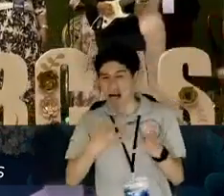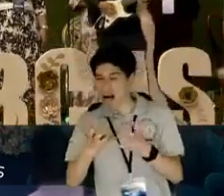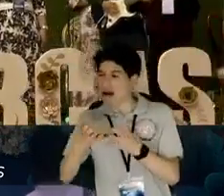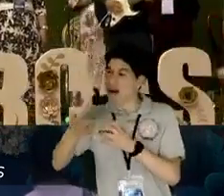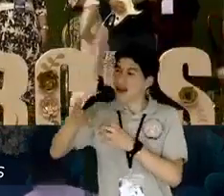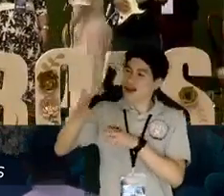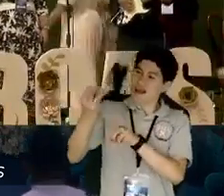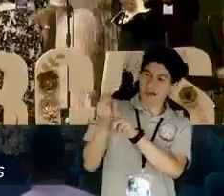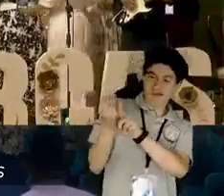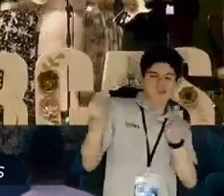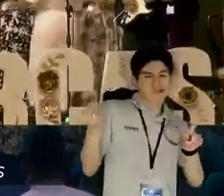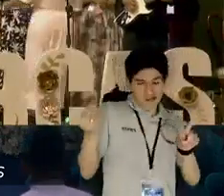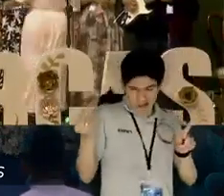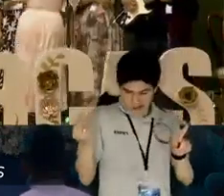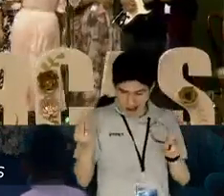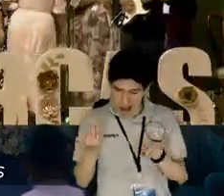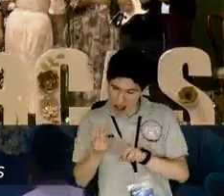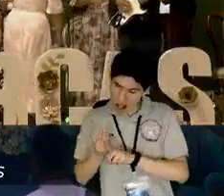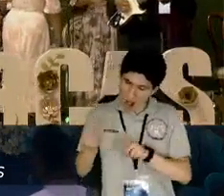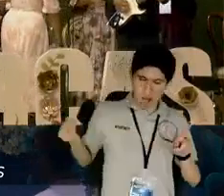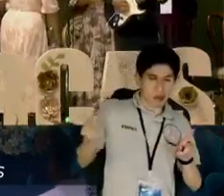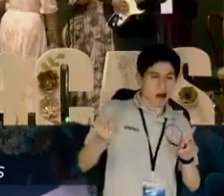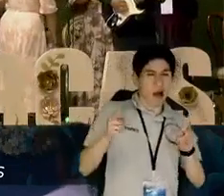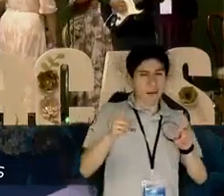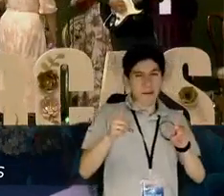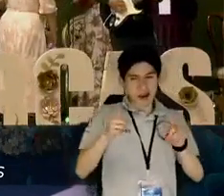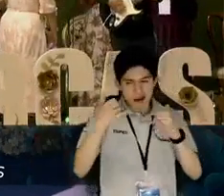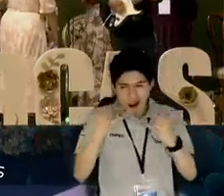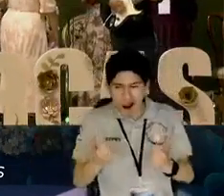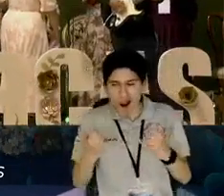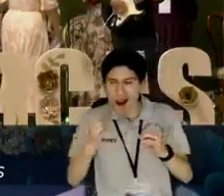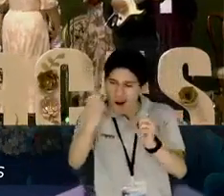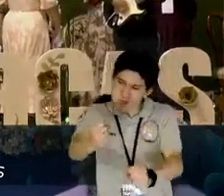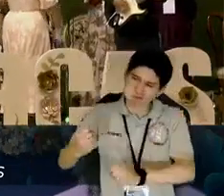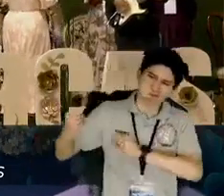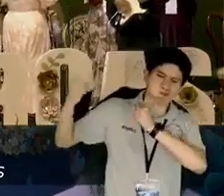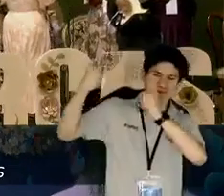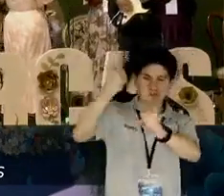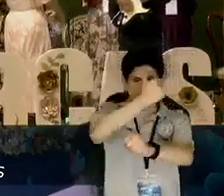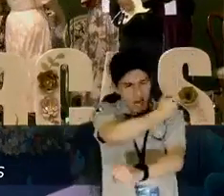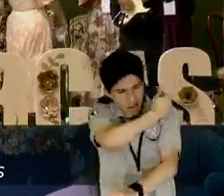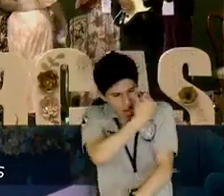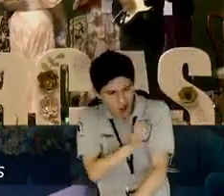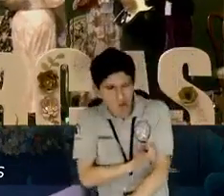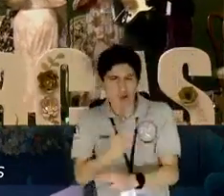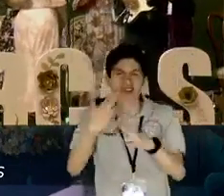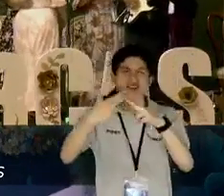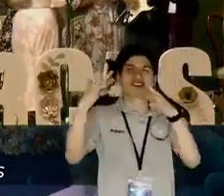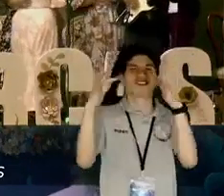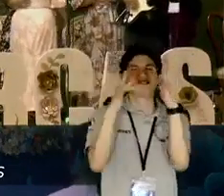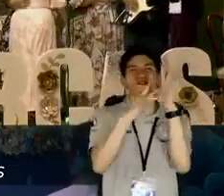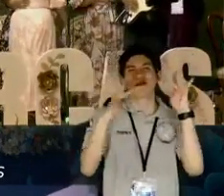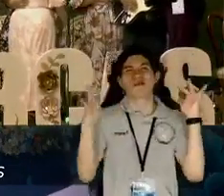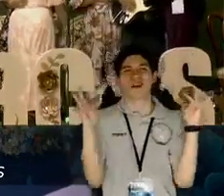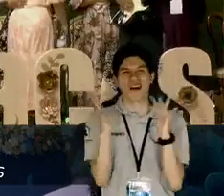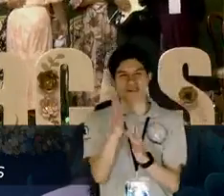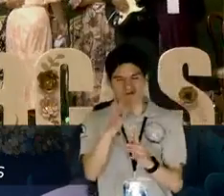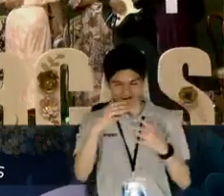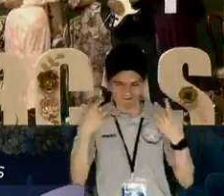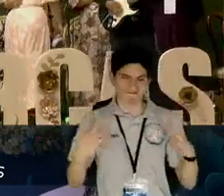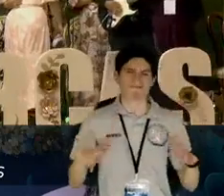de Cristo. Pero en esta tarde hay poder y autoridad en el nombre del Señor